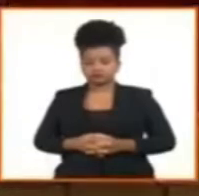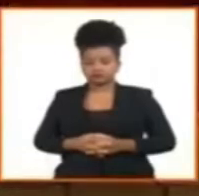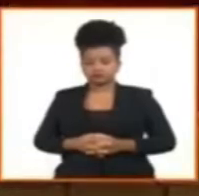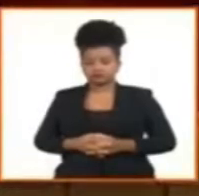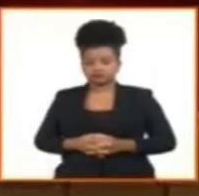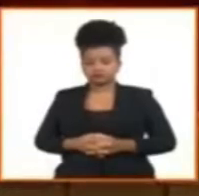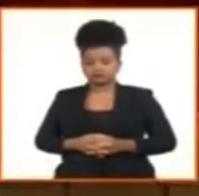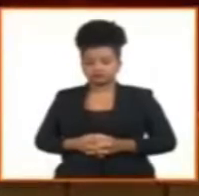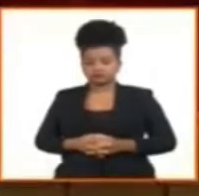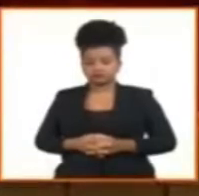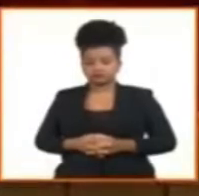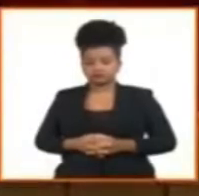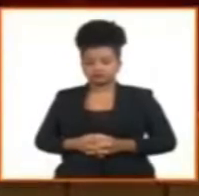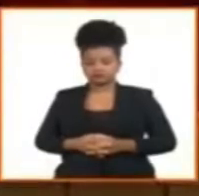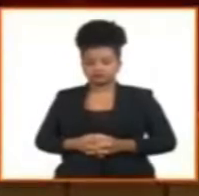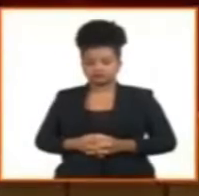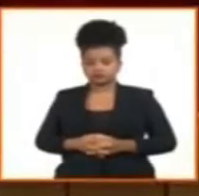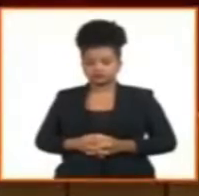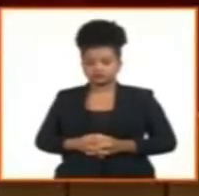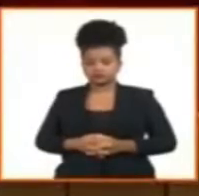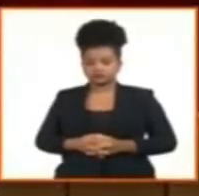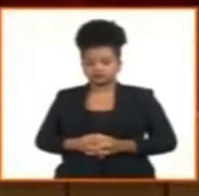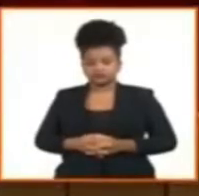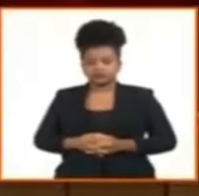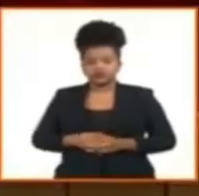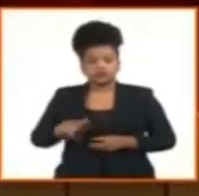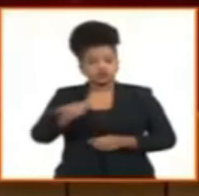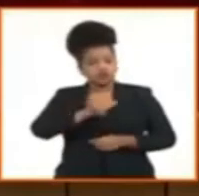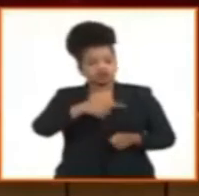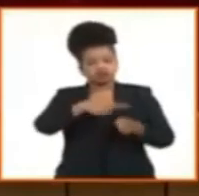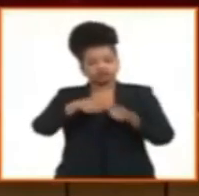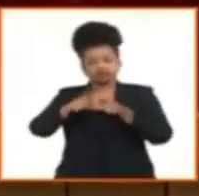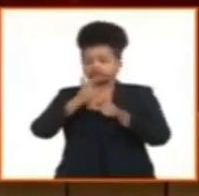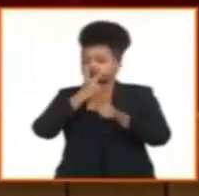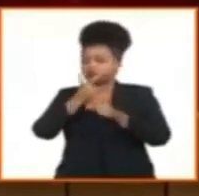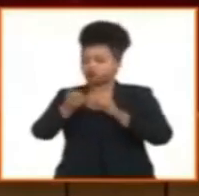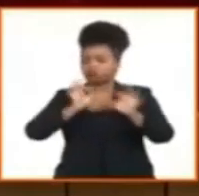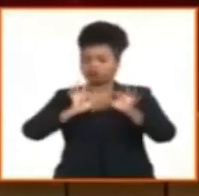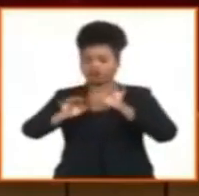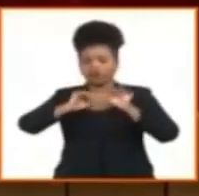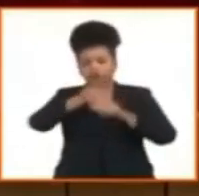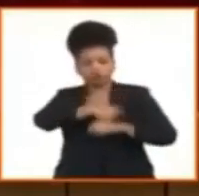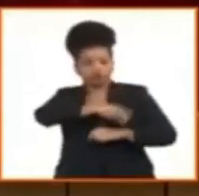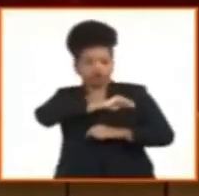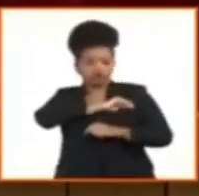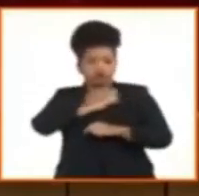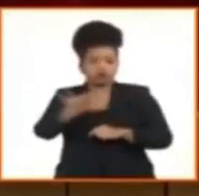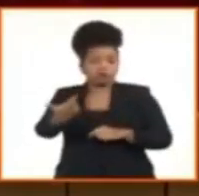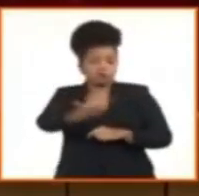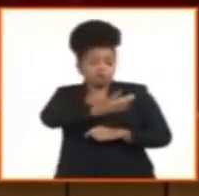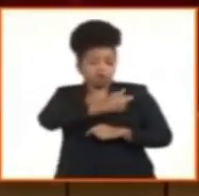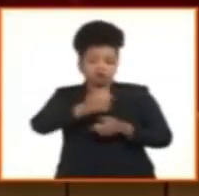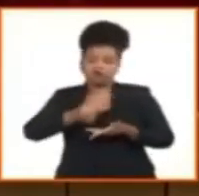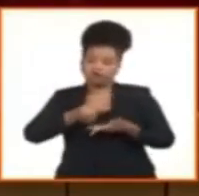Destinar los mayores recursos a la atención y cuidado del pueblo y a la búsqueda de las vacunas contra la COVID-19 no fue una